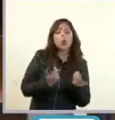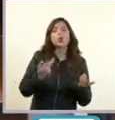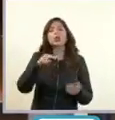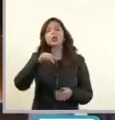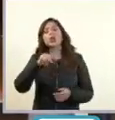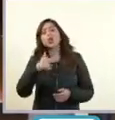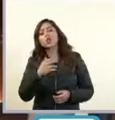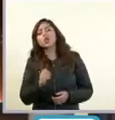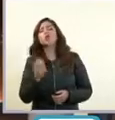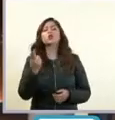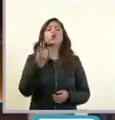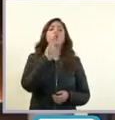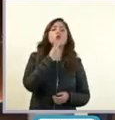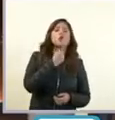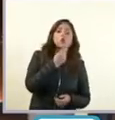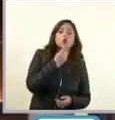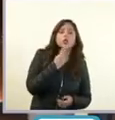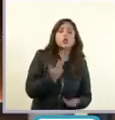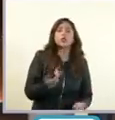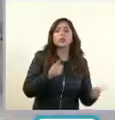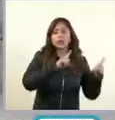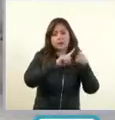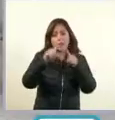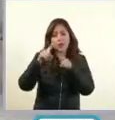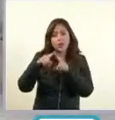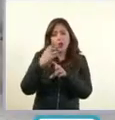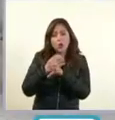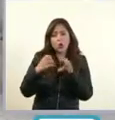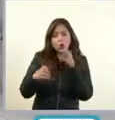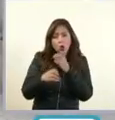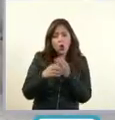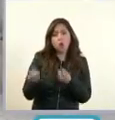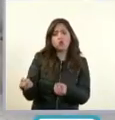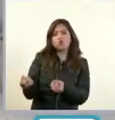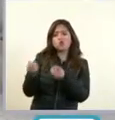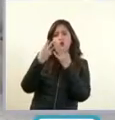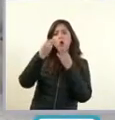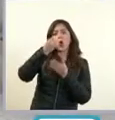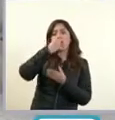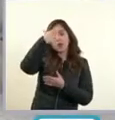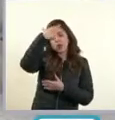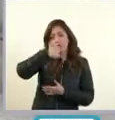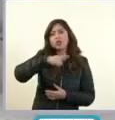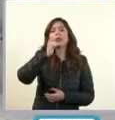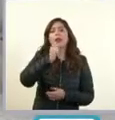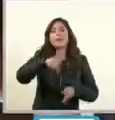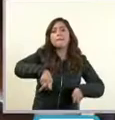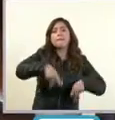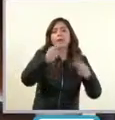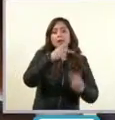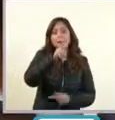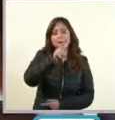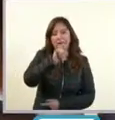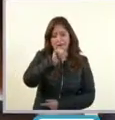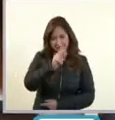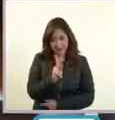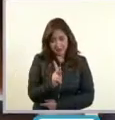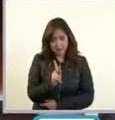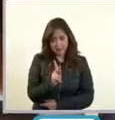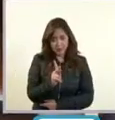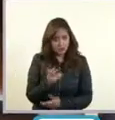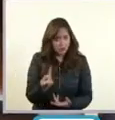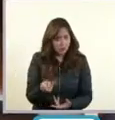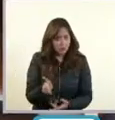nachos, dulces, Las cenas que hay las ahí cenas también. que ya también el hay VIP, en el cine. que El tiene- VIP. Entonces, ¿cómo podemos empezar